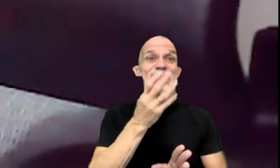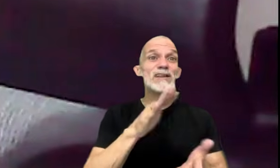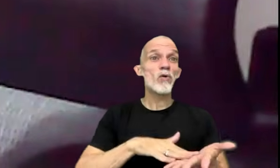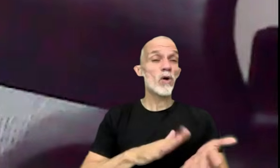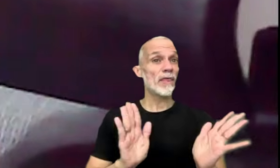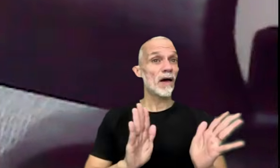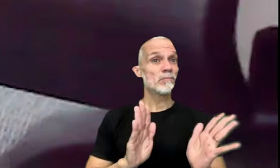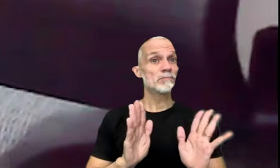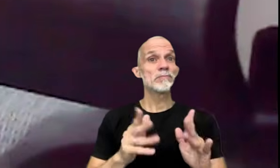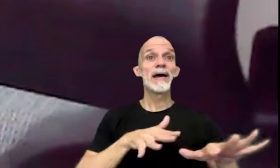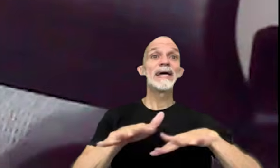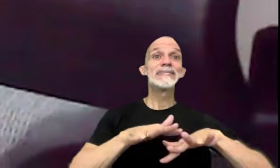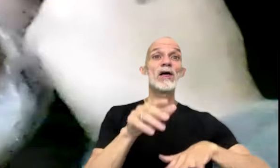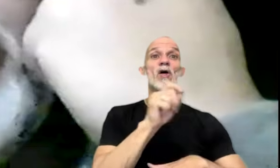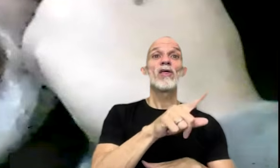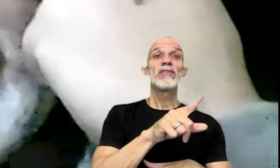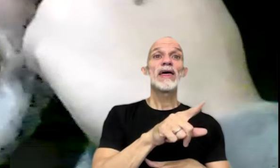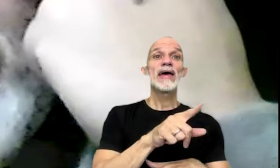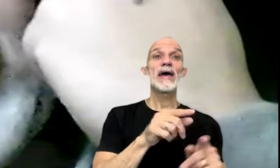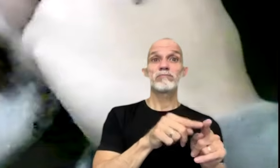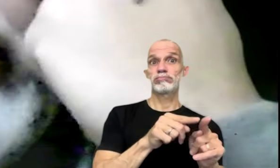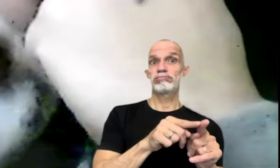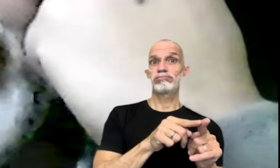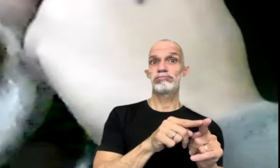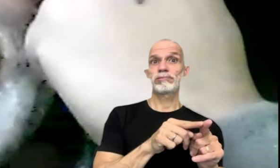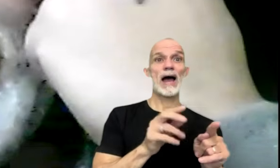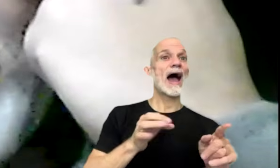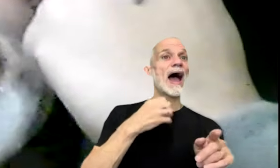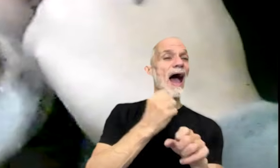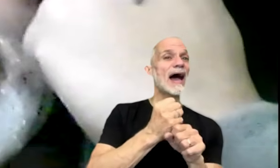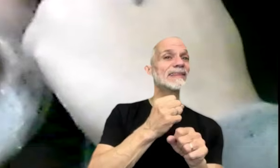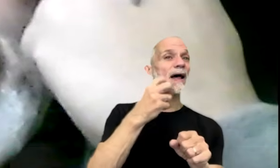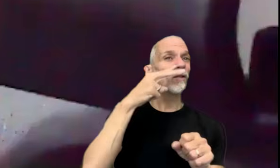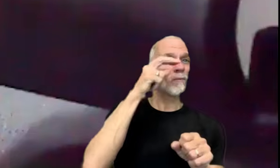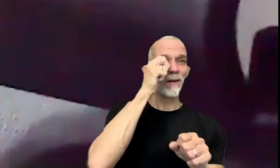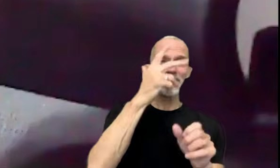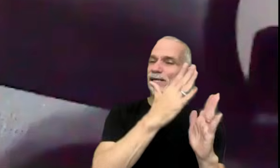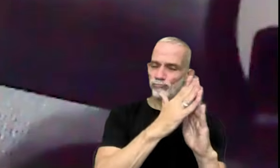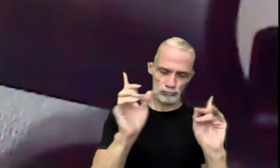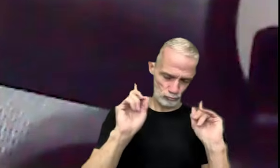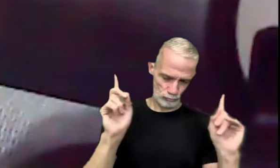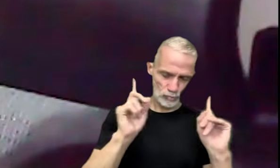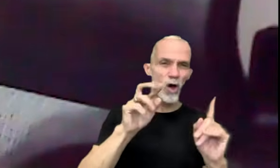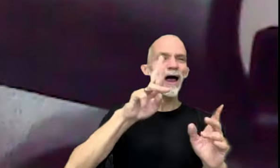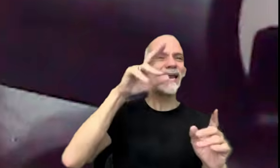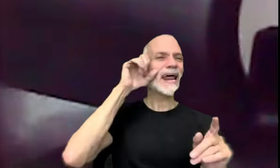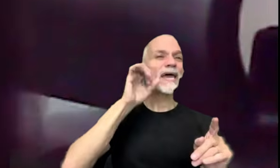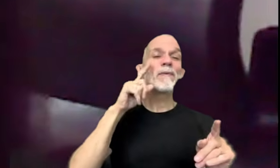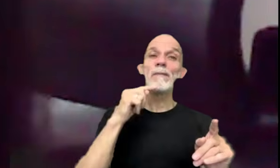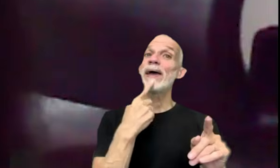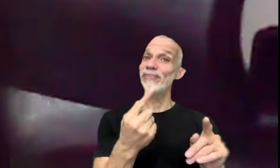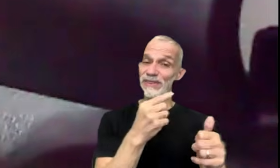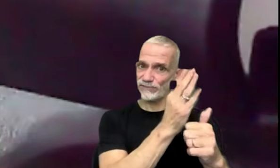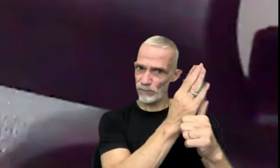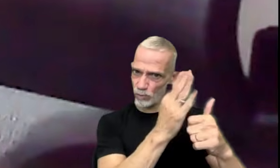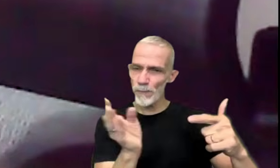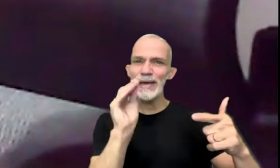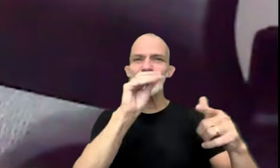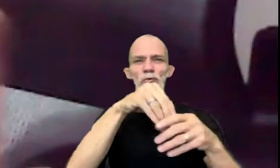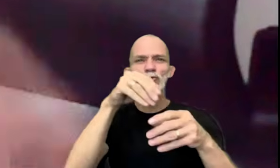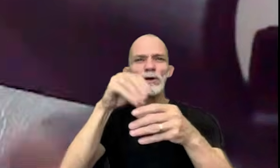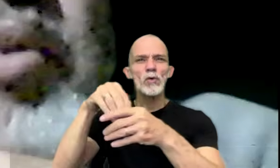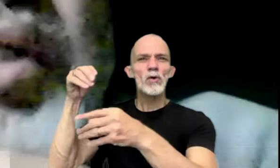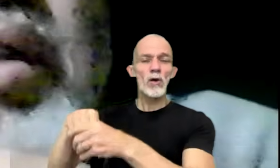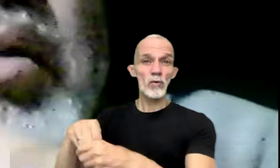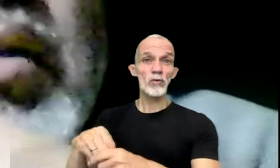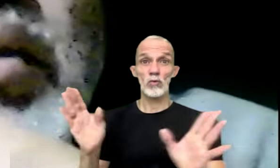el Sí, pero presenté costo. el estado patrimonial al No, 2023. no. Bien, Rey BP te decía que Sí,